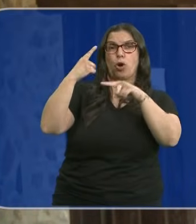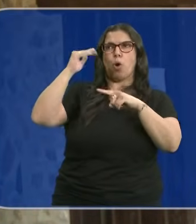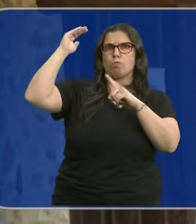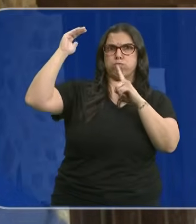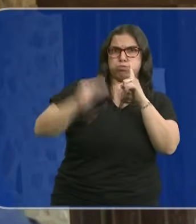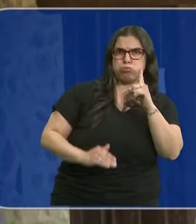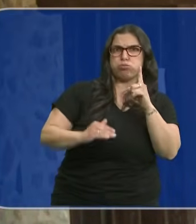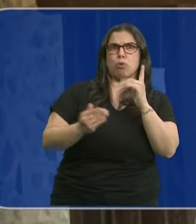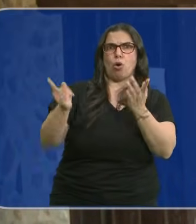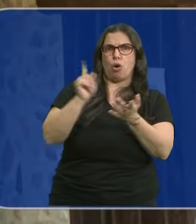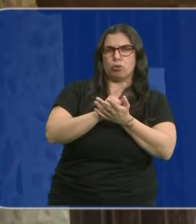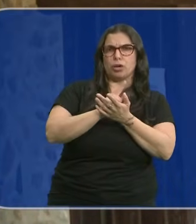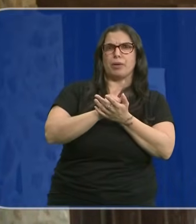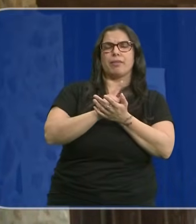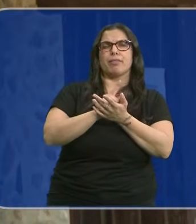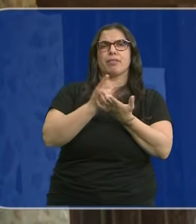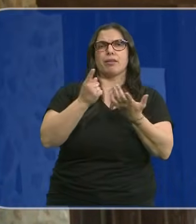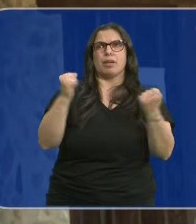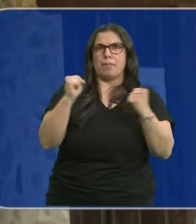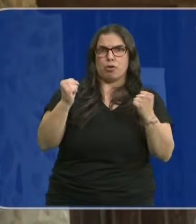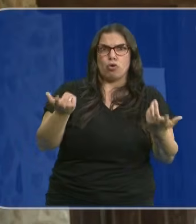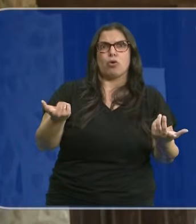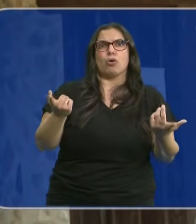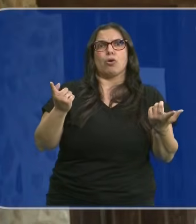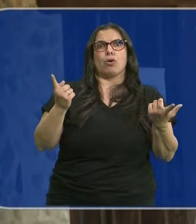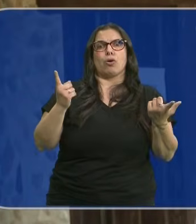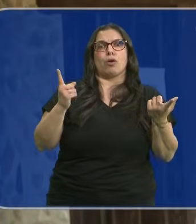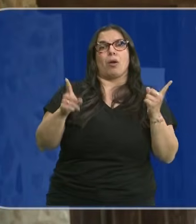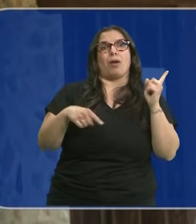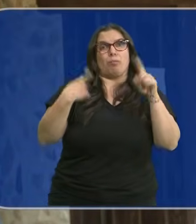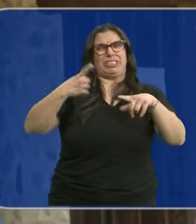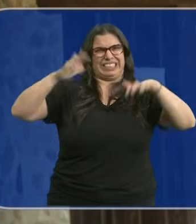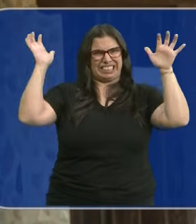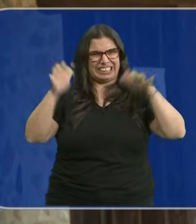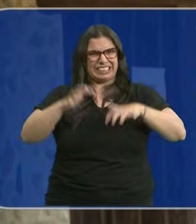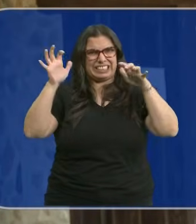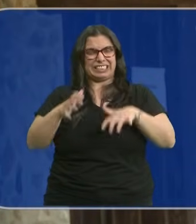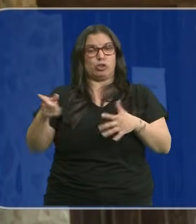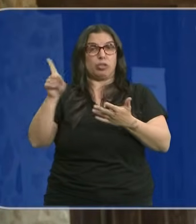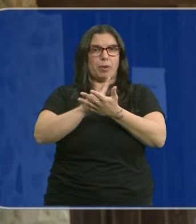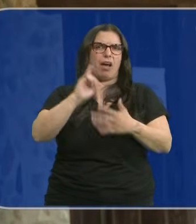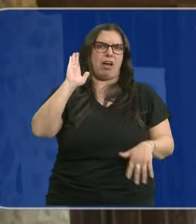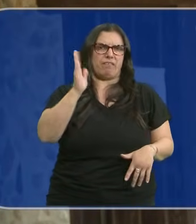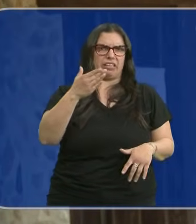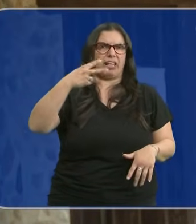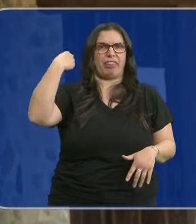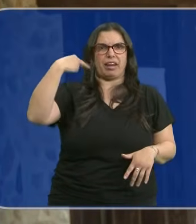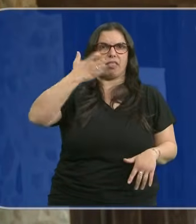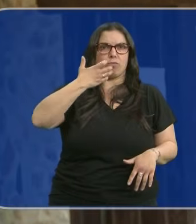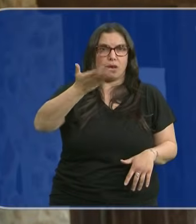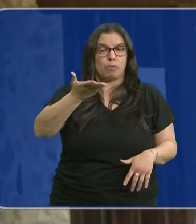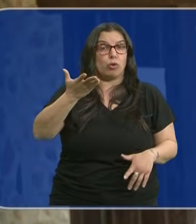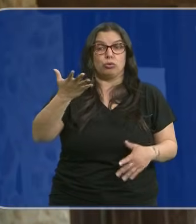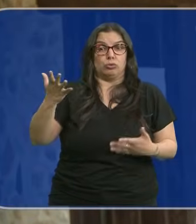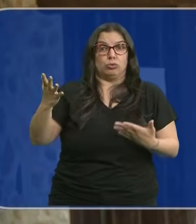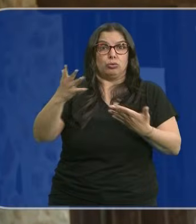las temperaturas volvieron a caer a temperaturas de invierno, junto con ese periodo de lluvias que hablábamos que le afectó mucho a la cereza, pues